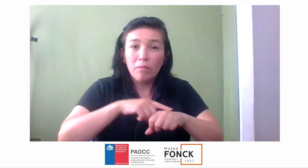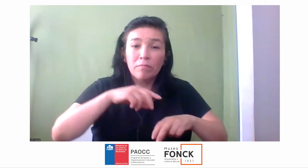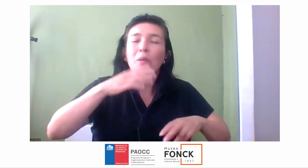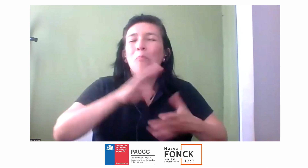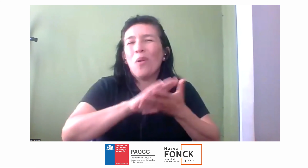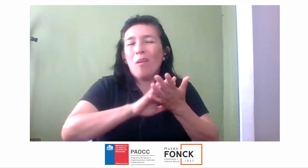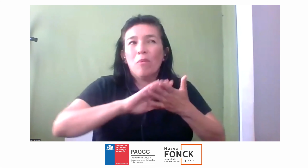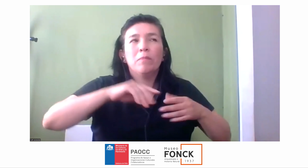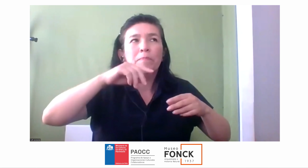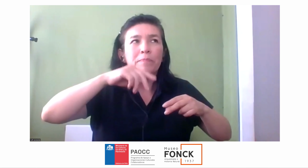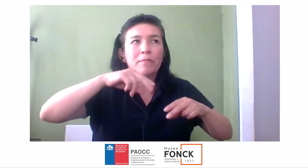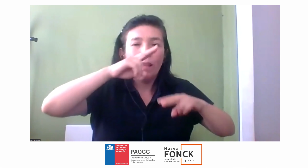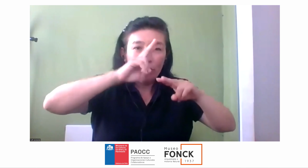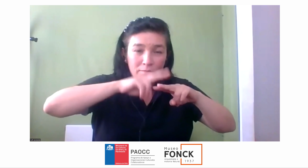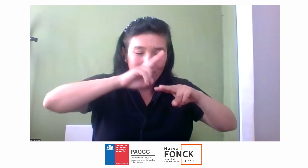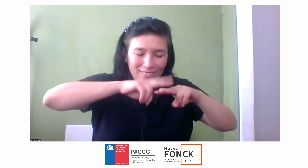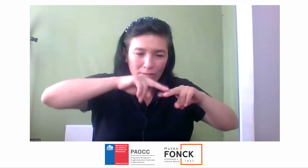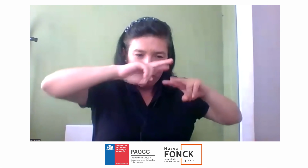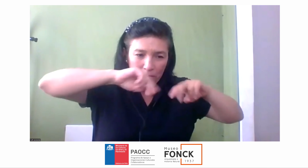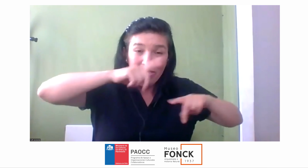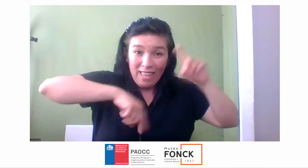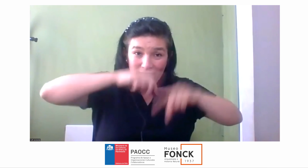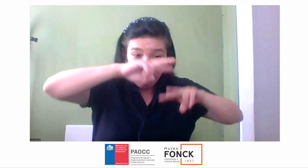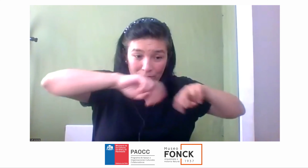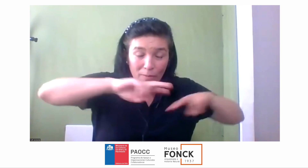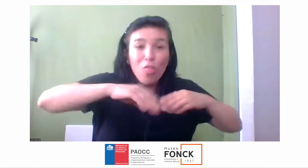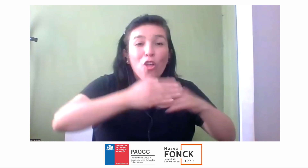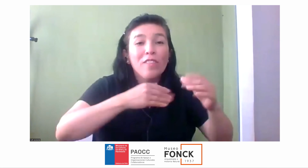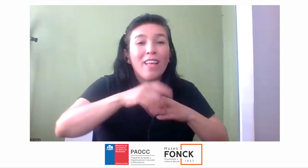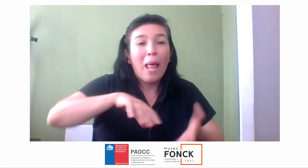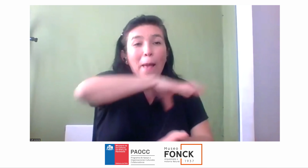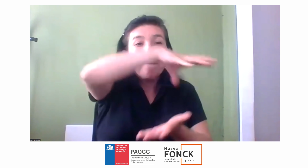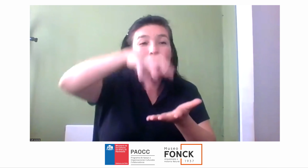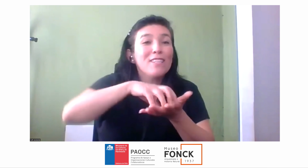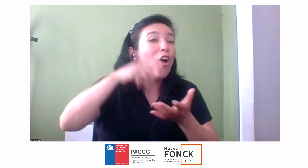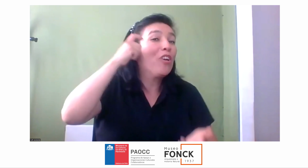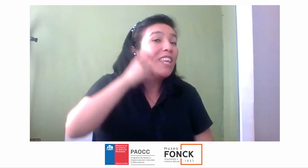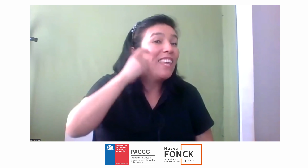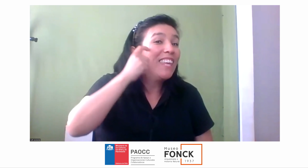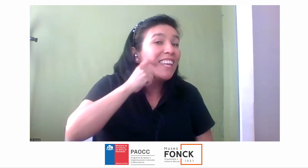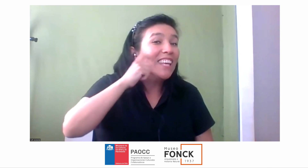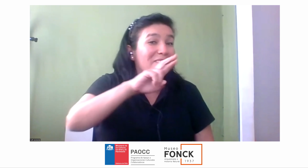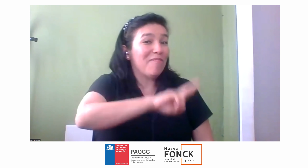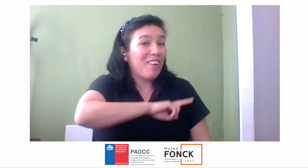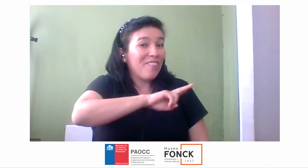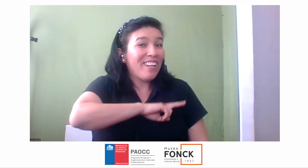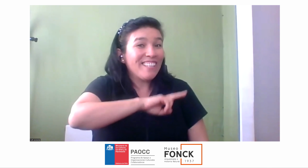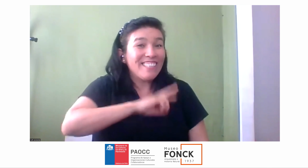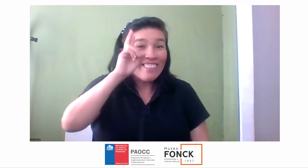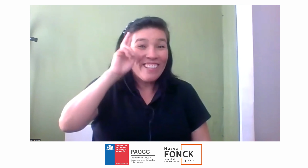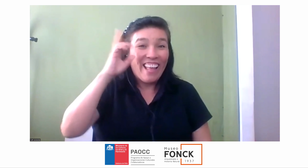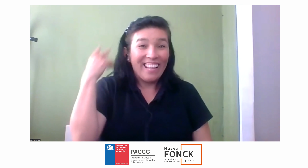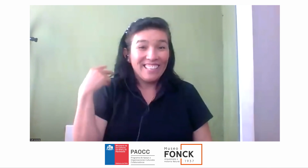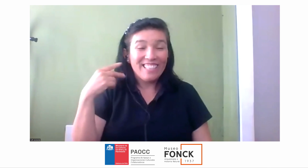por ejemplo, en la Plaza O'Higgins en Valparaíso, que ahí tenemos elementos quizás más